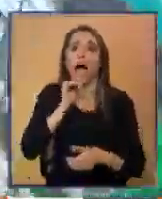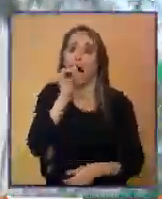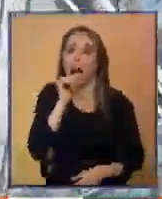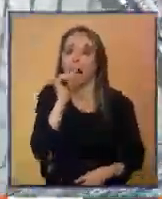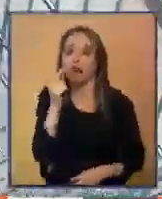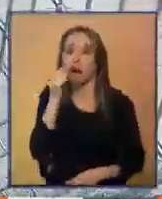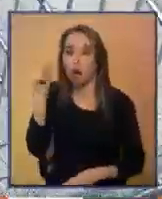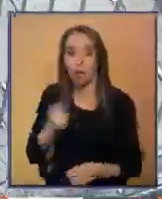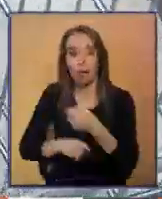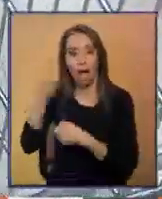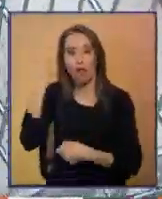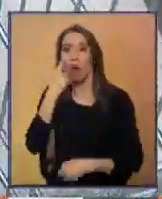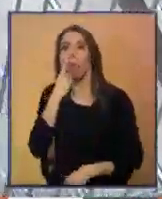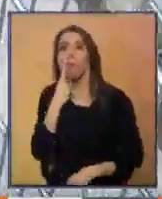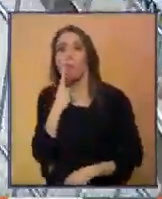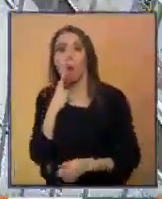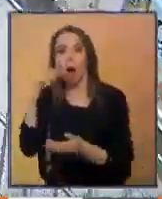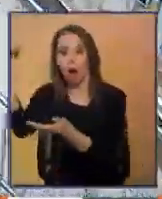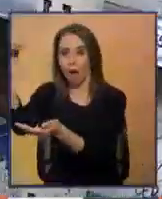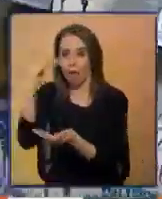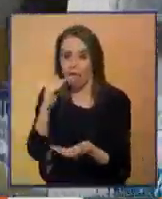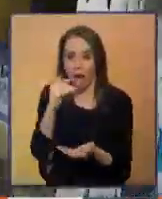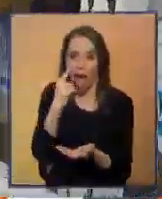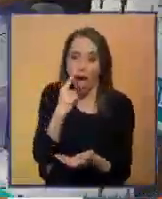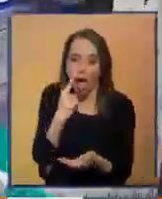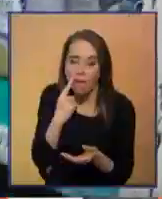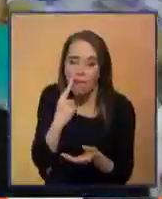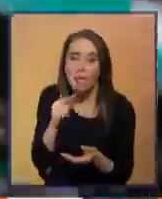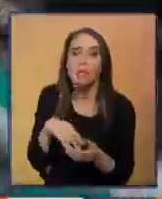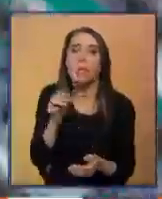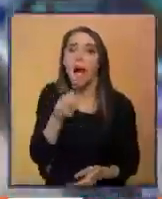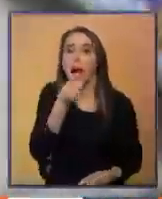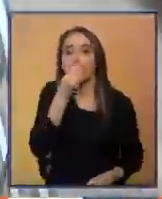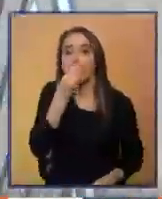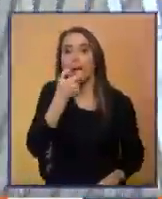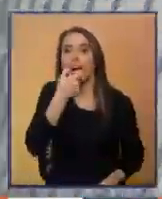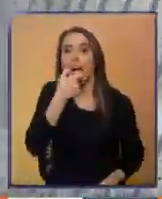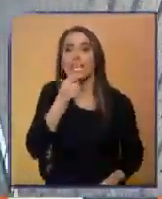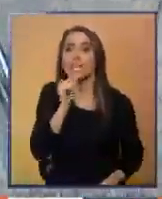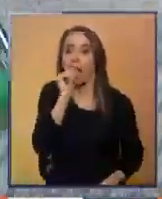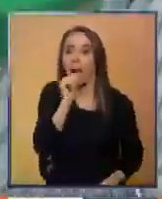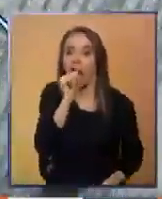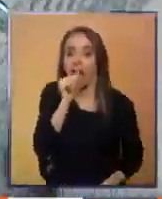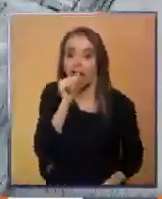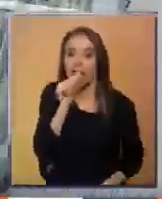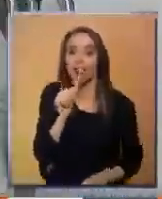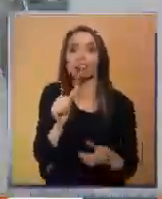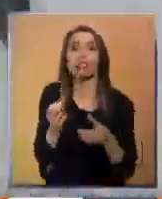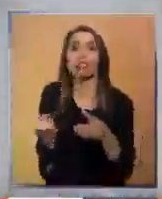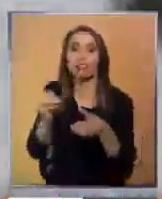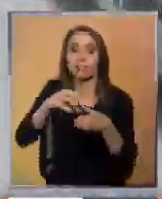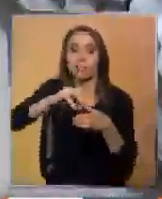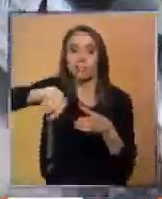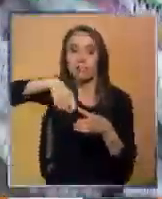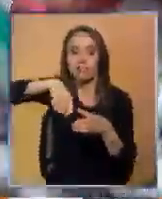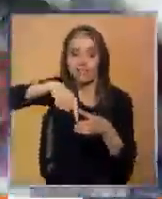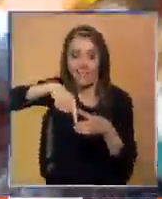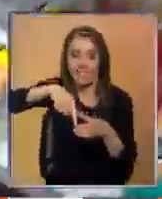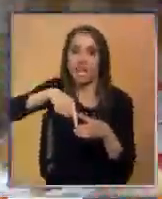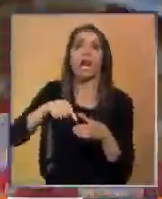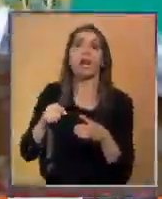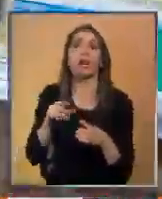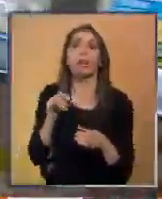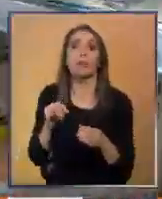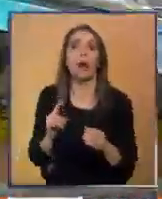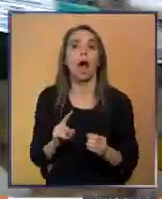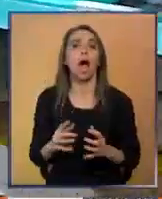años decidió probar estos productos. Lo que más consume son galletas de arroz y cereales. Dice que es su forma de mantener el aumento